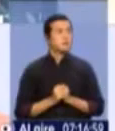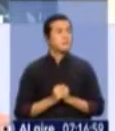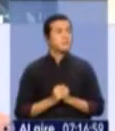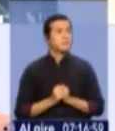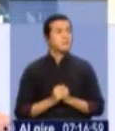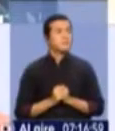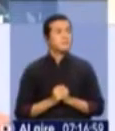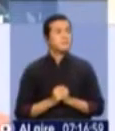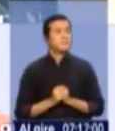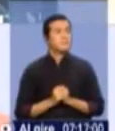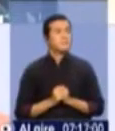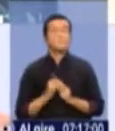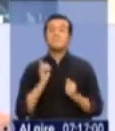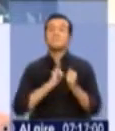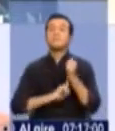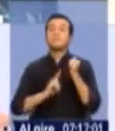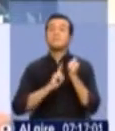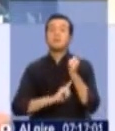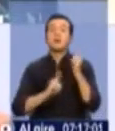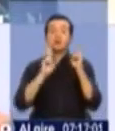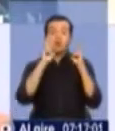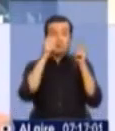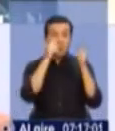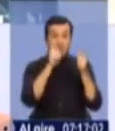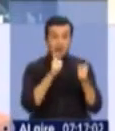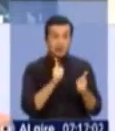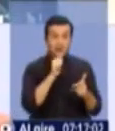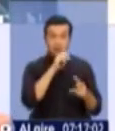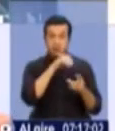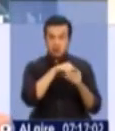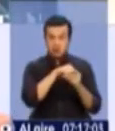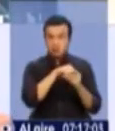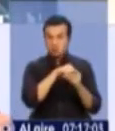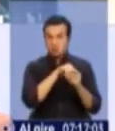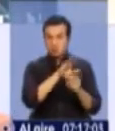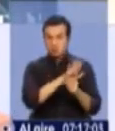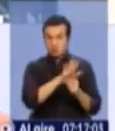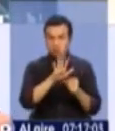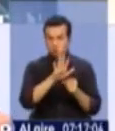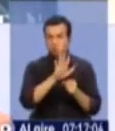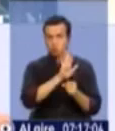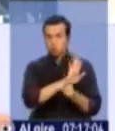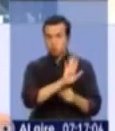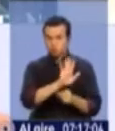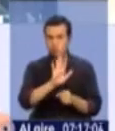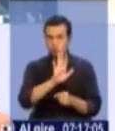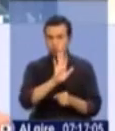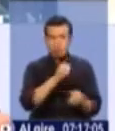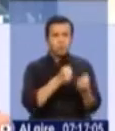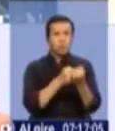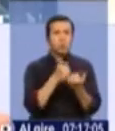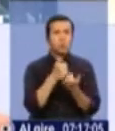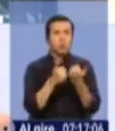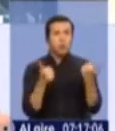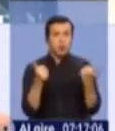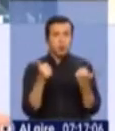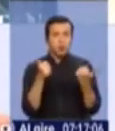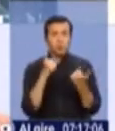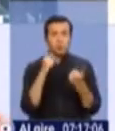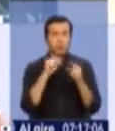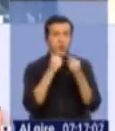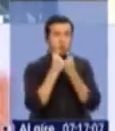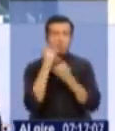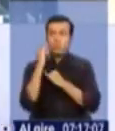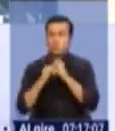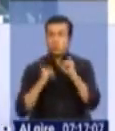hermanos que están involucrados con el arte y que aporte están recibiendo de parte de todo estos grupos internacionales